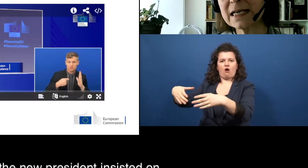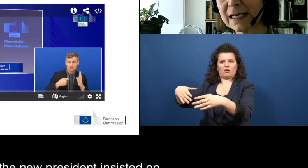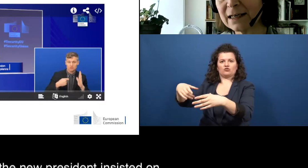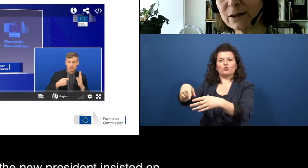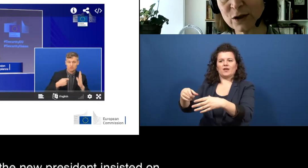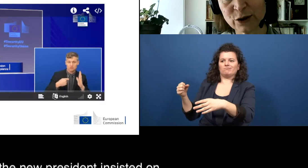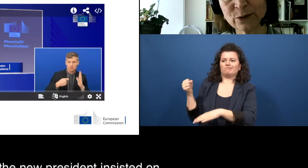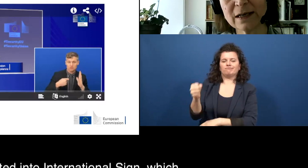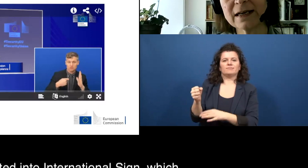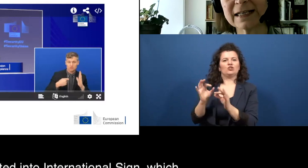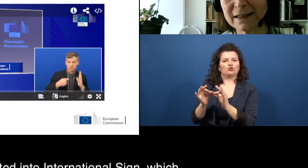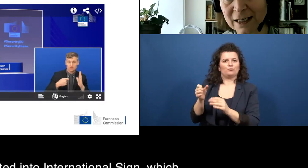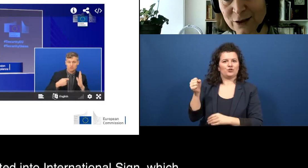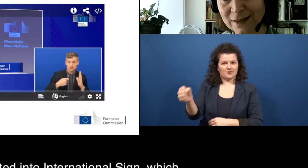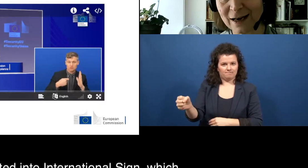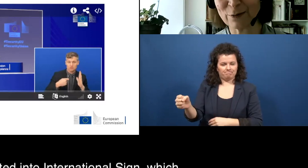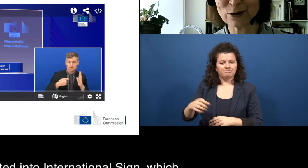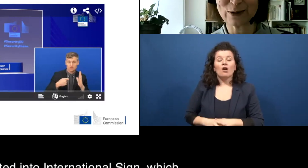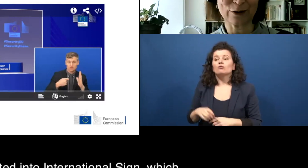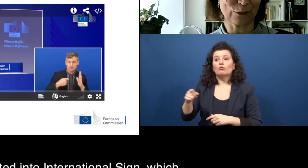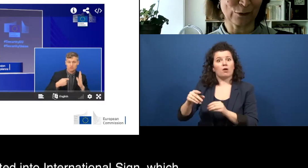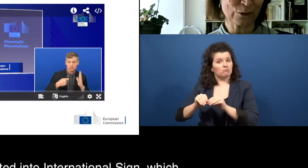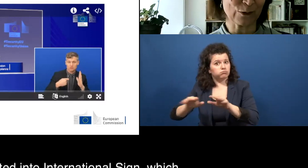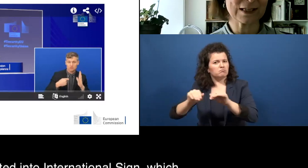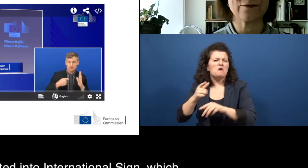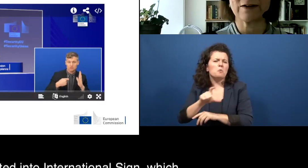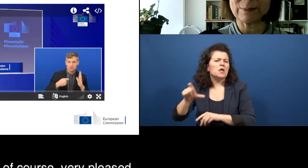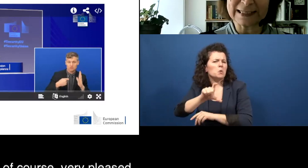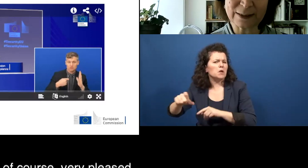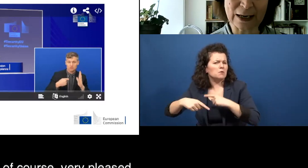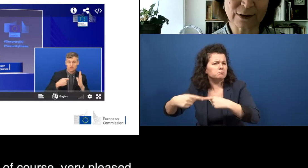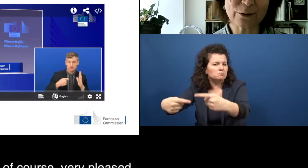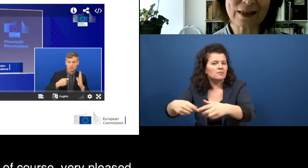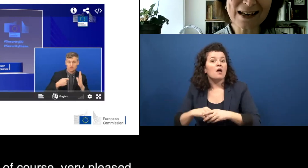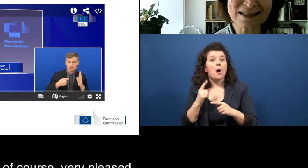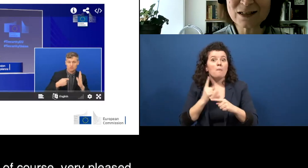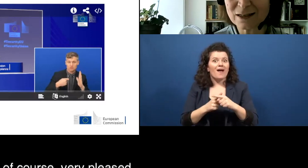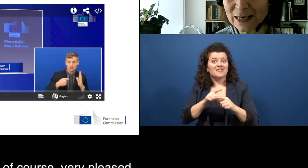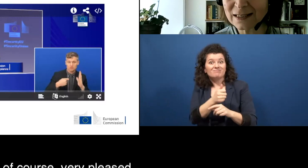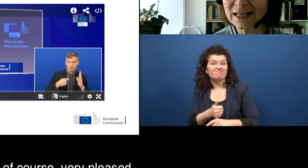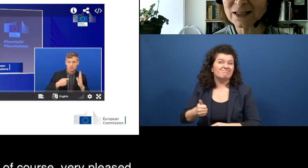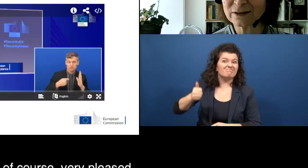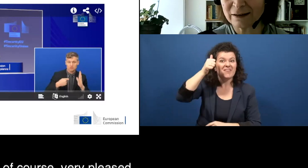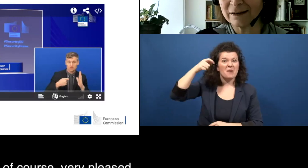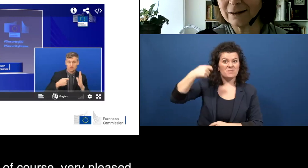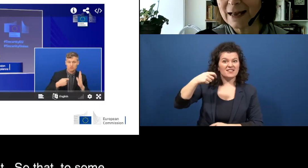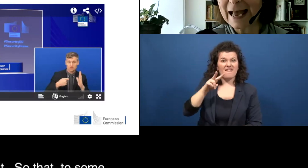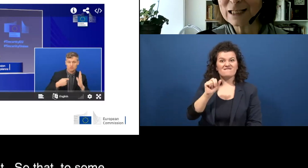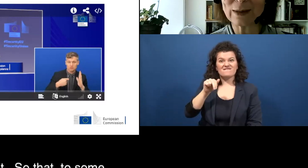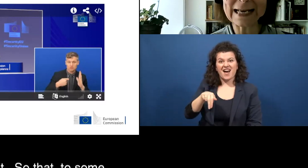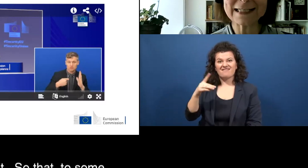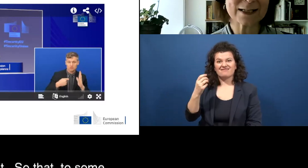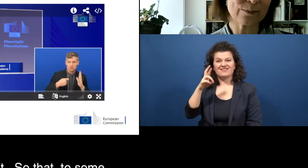sucede una vez a la semana. El presidente Ursula von der Leyen insistió en que se le interpretara a